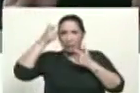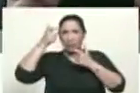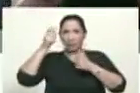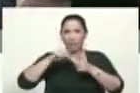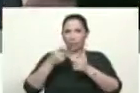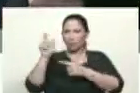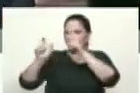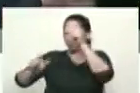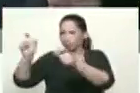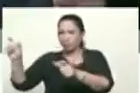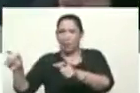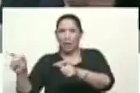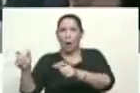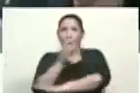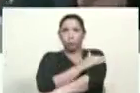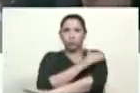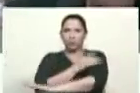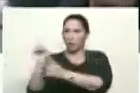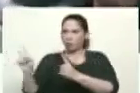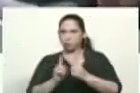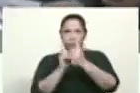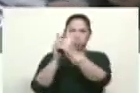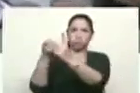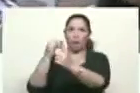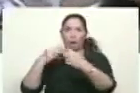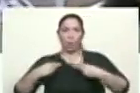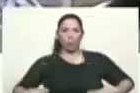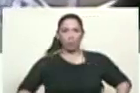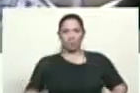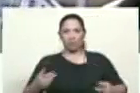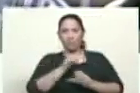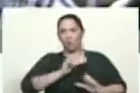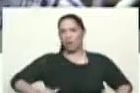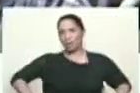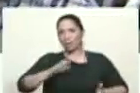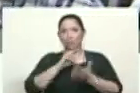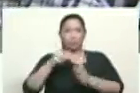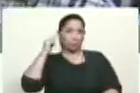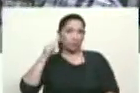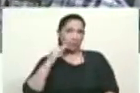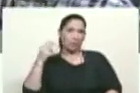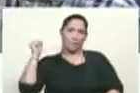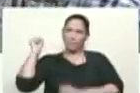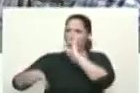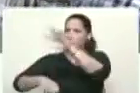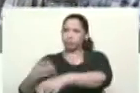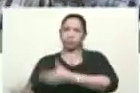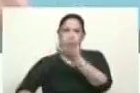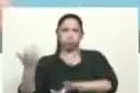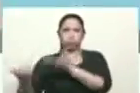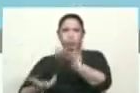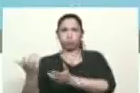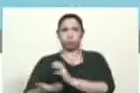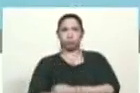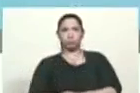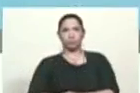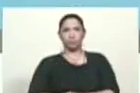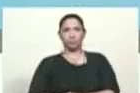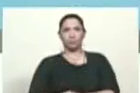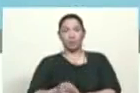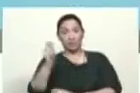en la calle, persiguiéndolos porque tenían un uniforme de la Fuerza Armada Nacional Bolivariana con diputados de esa